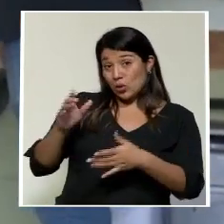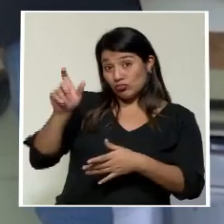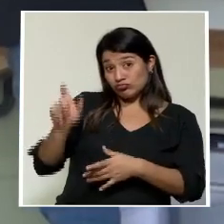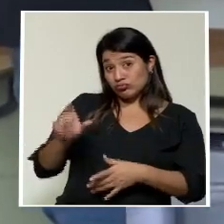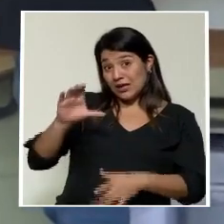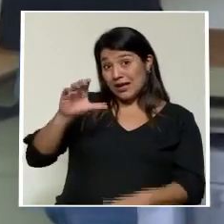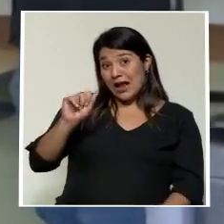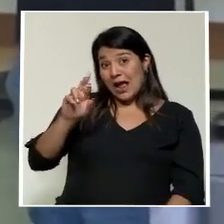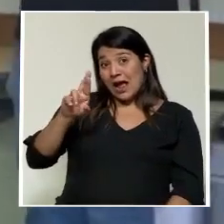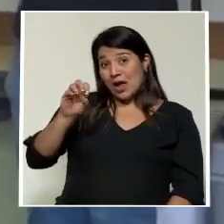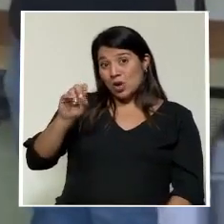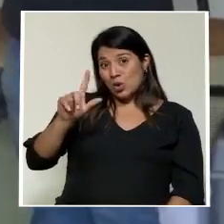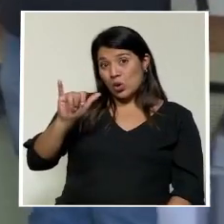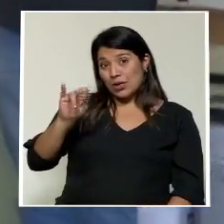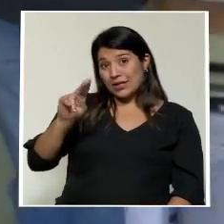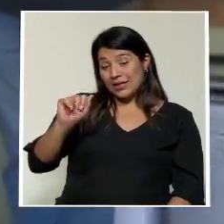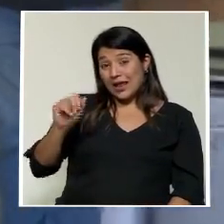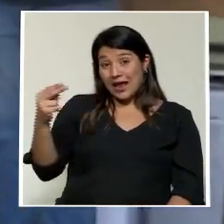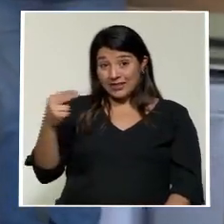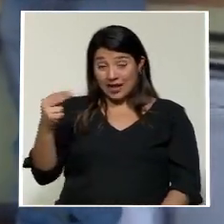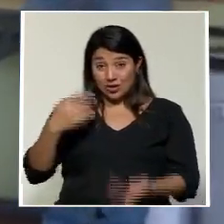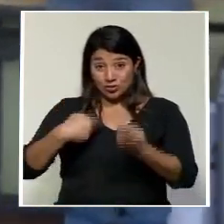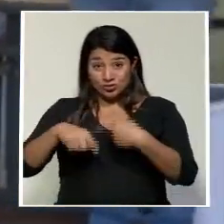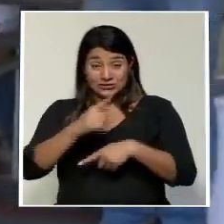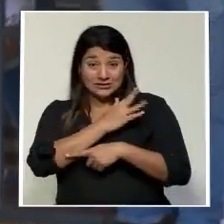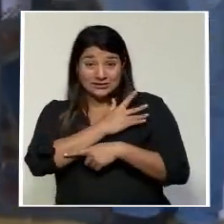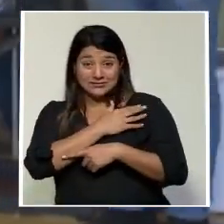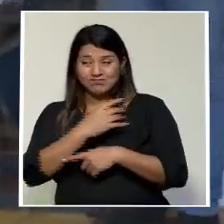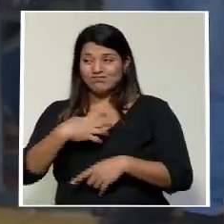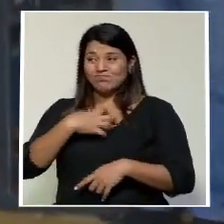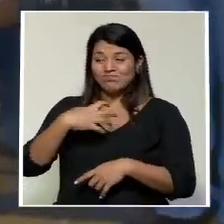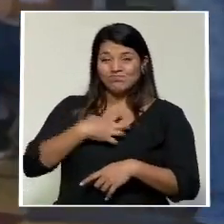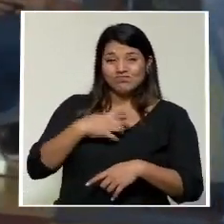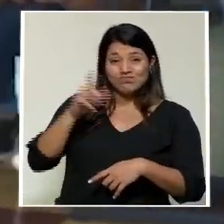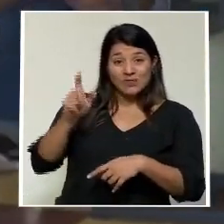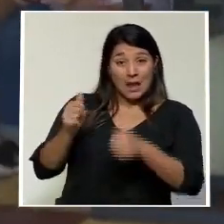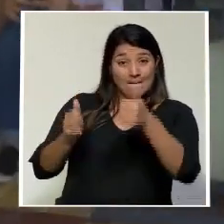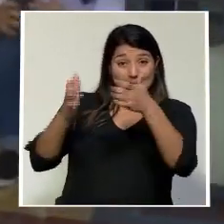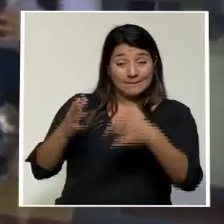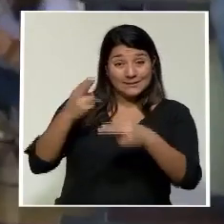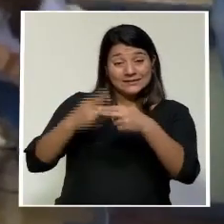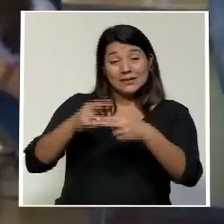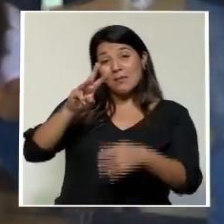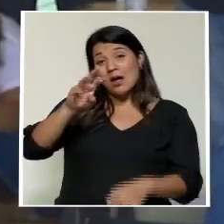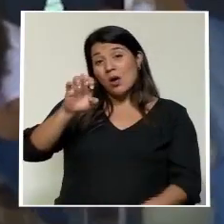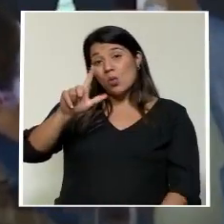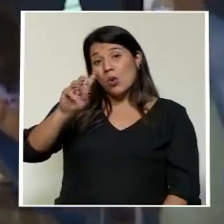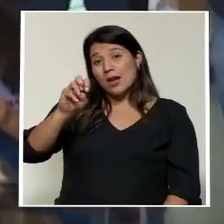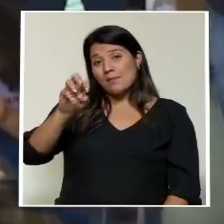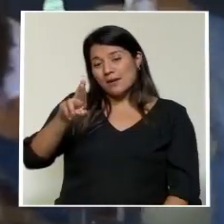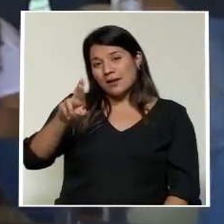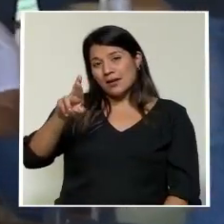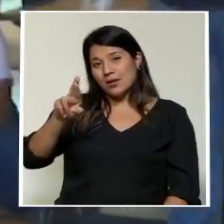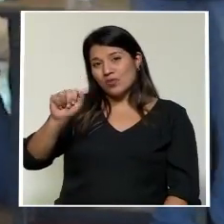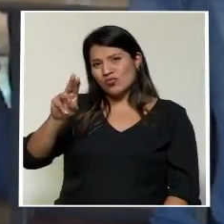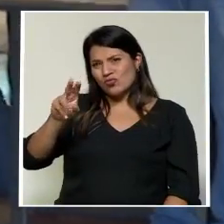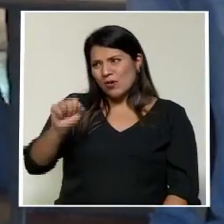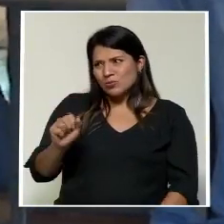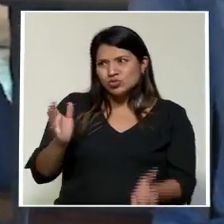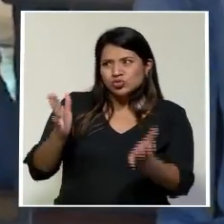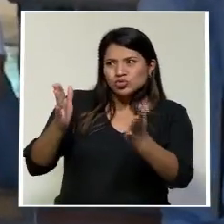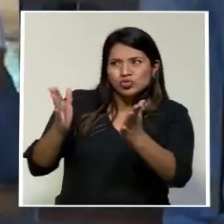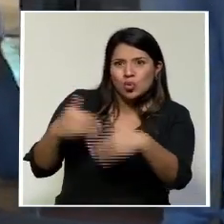Carolina Hidalgo, reprochó a la tendencia del candidato presidencial Huelme Ramos la falta de espacio para quienes la apoyaron durante la